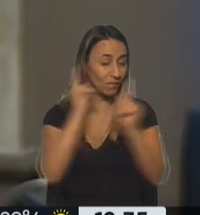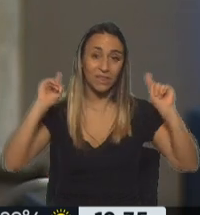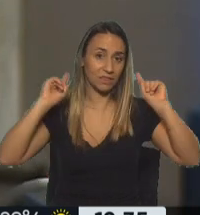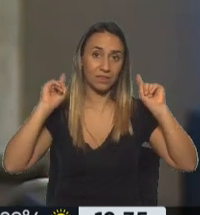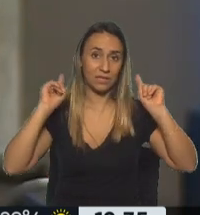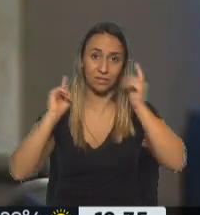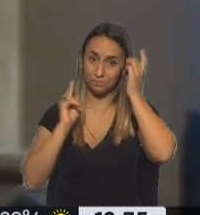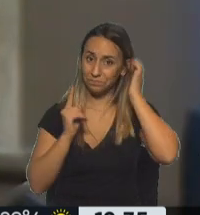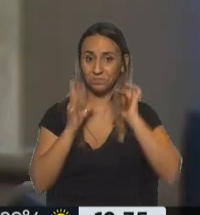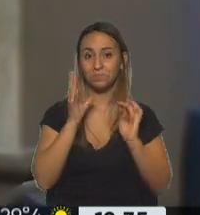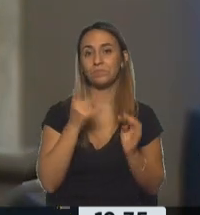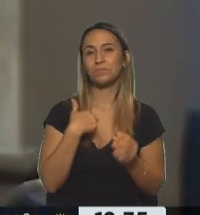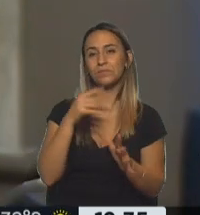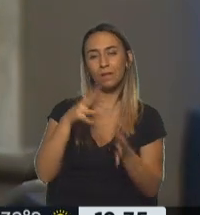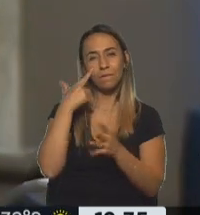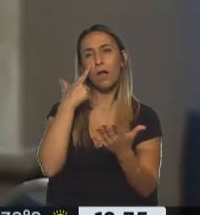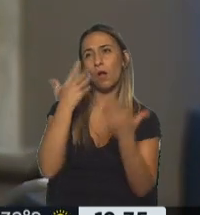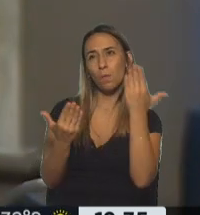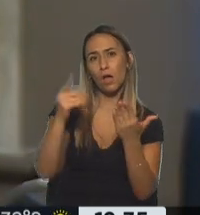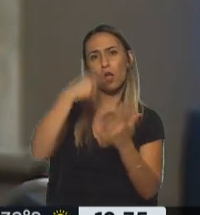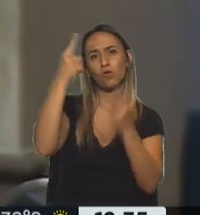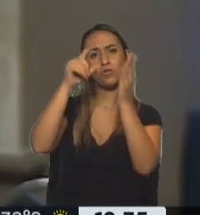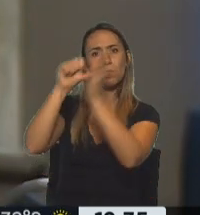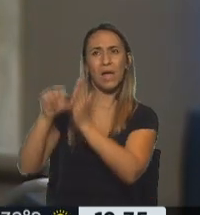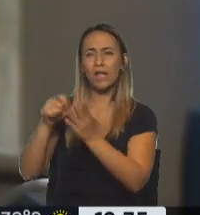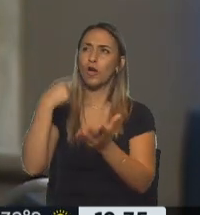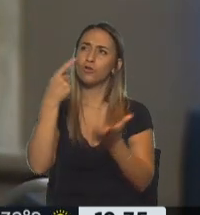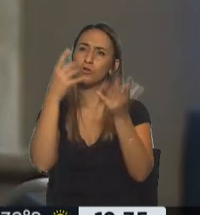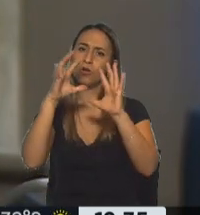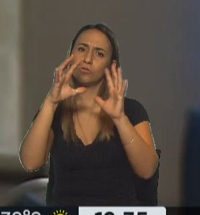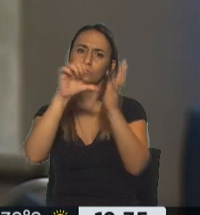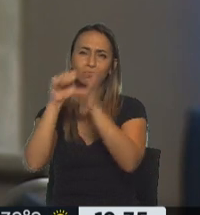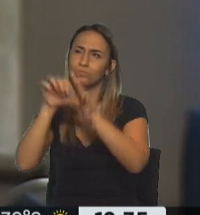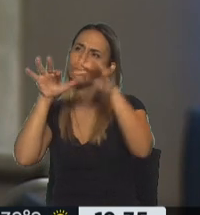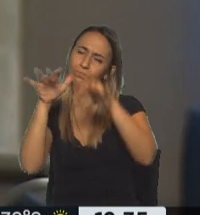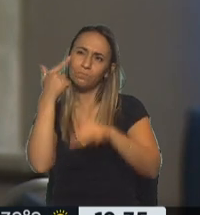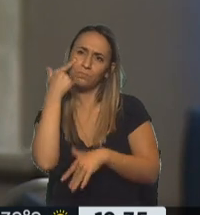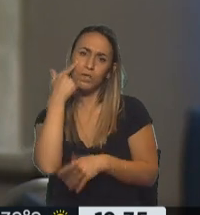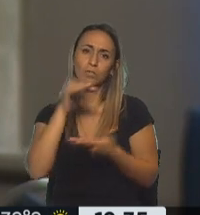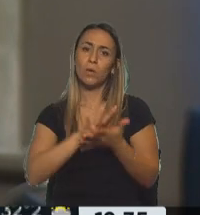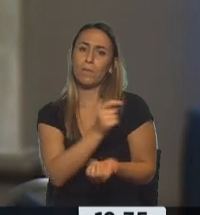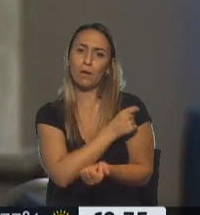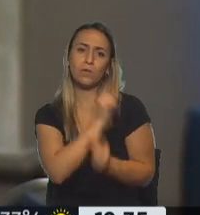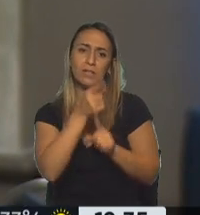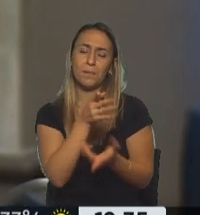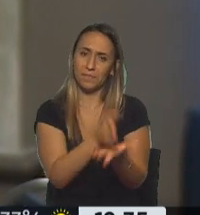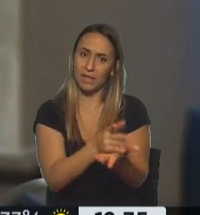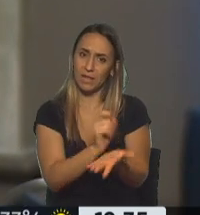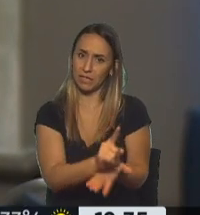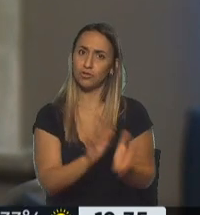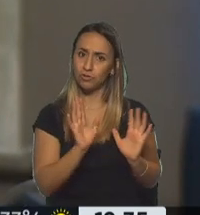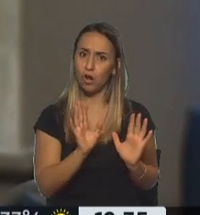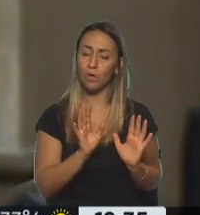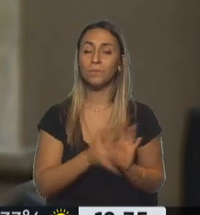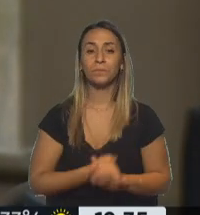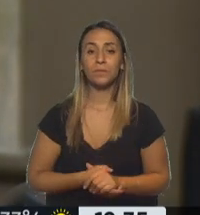compara con otros lugares del mundo, no solo en vacunación, sino también en la garantía del derecho a la salud para todos y para todas, pero además habló de